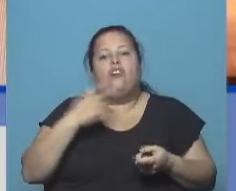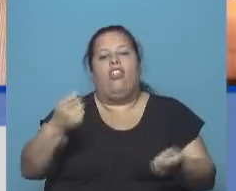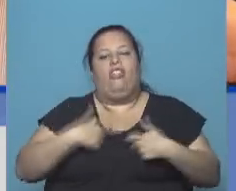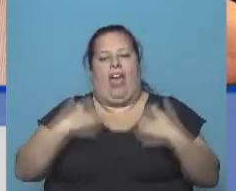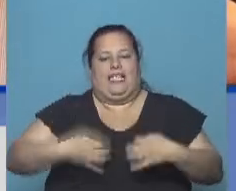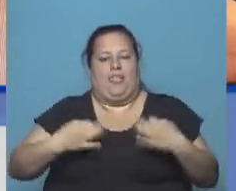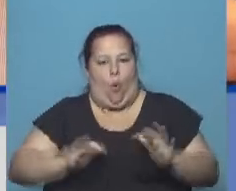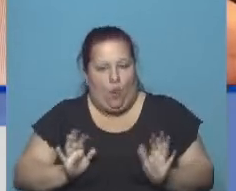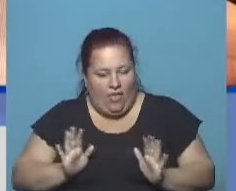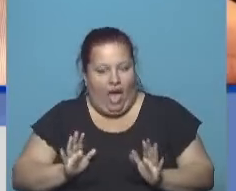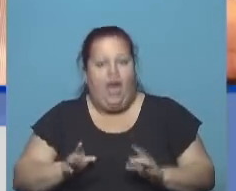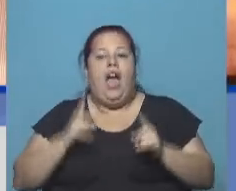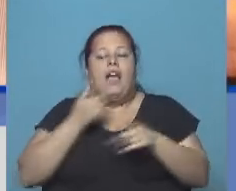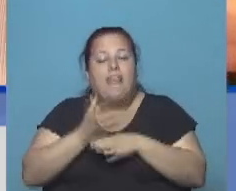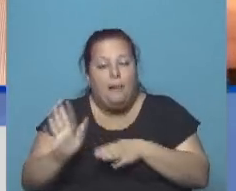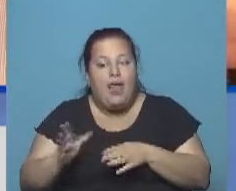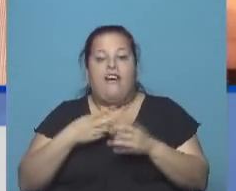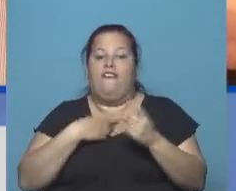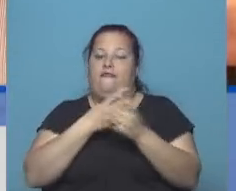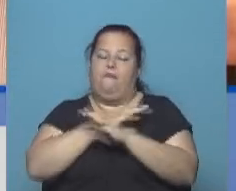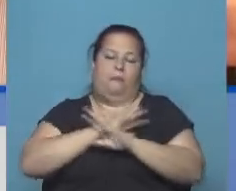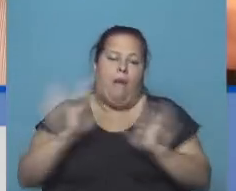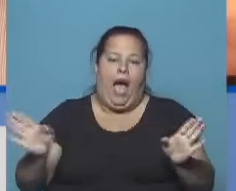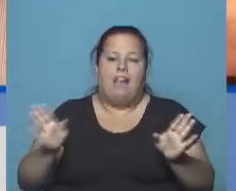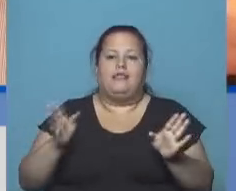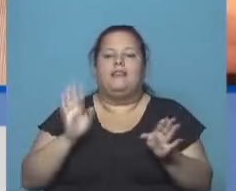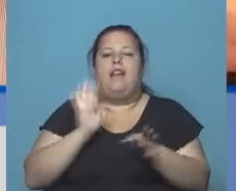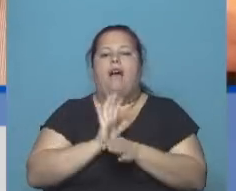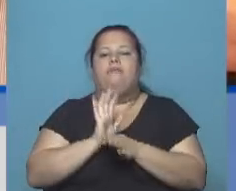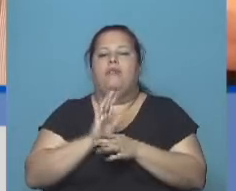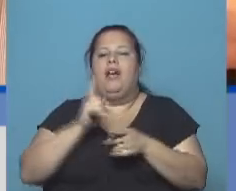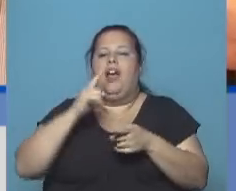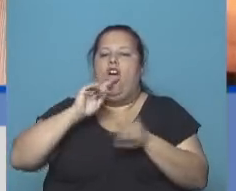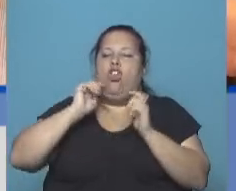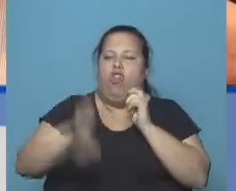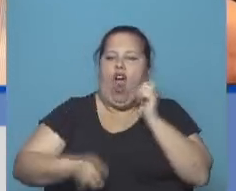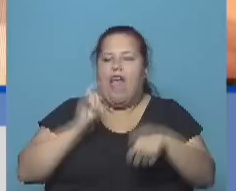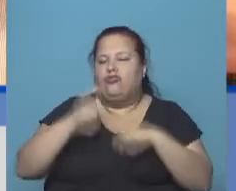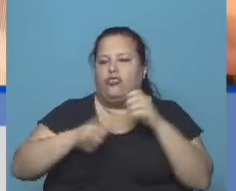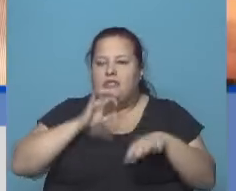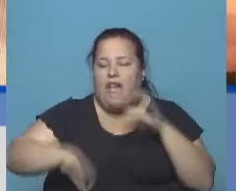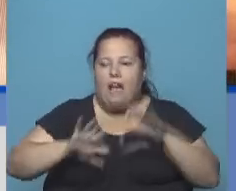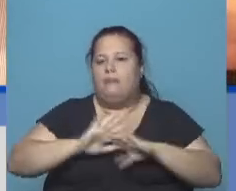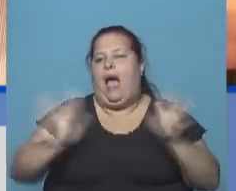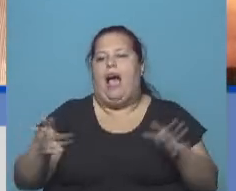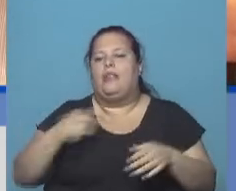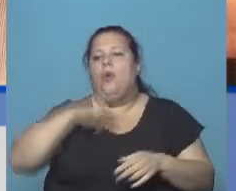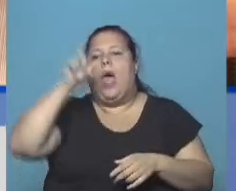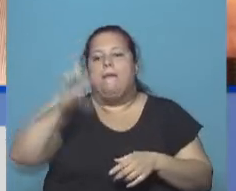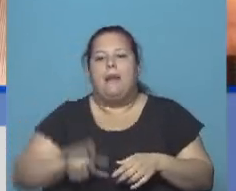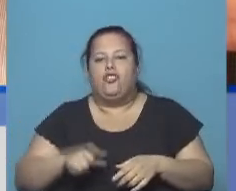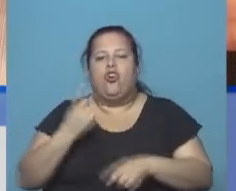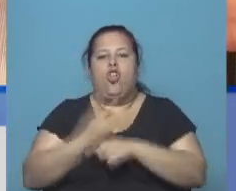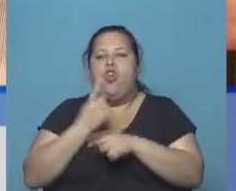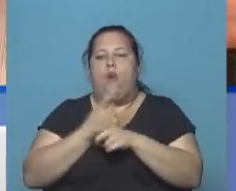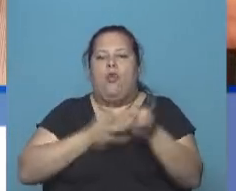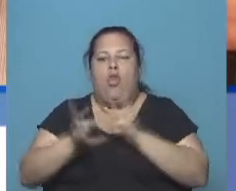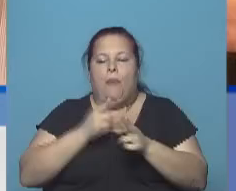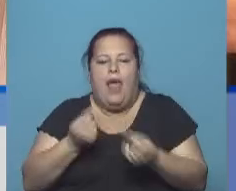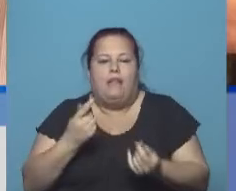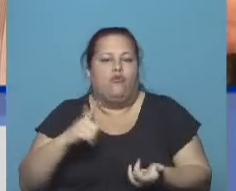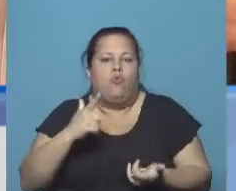acelerador, que tenemos que mejorar nuestra Ley Nacional de Sangre, es una ley que ya es un poco antigua, estamos trabajando fuertemente en mejorar